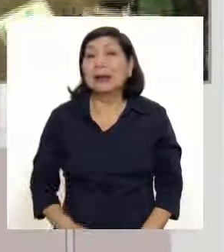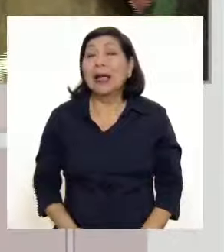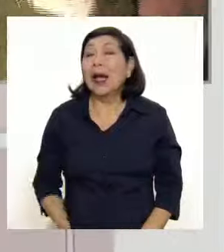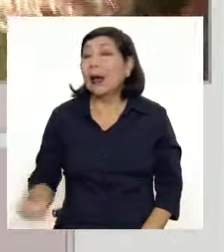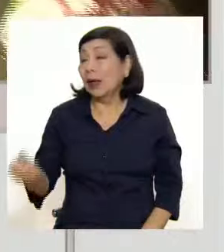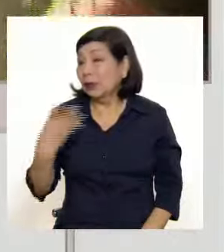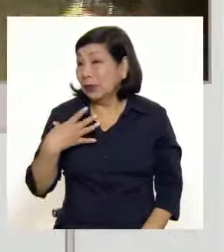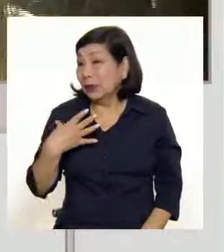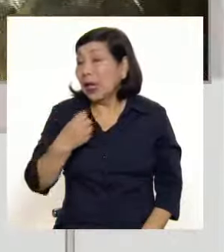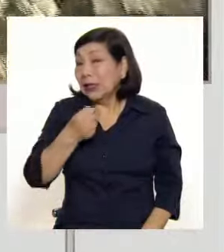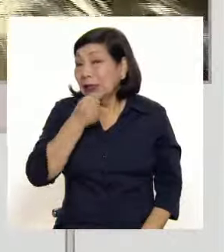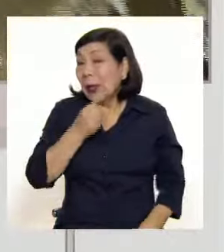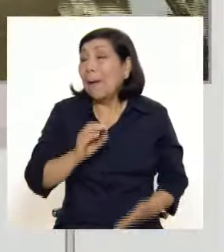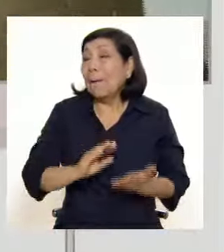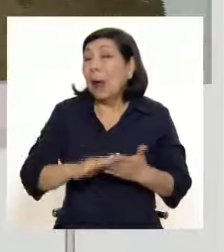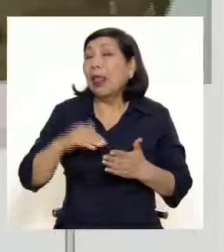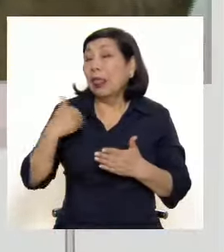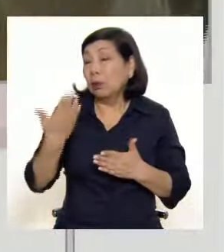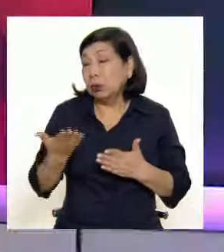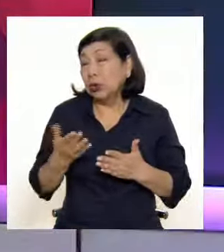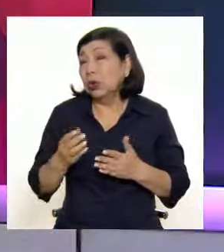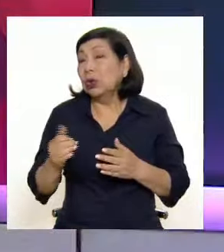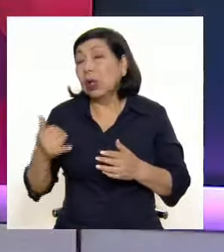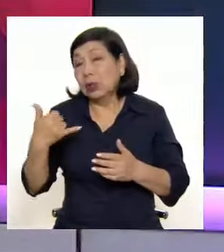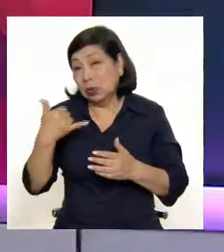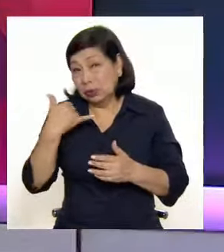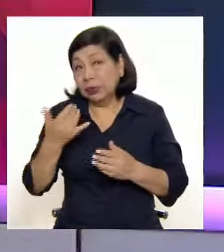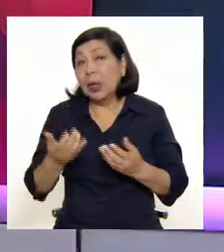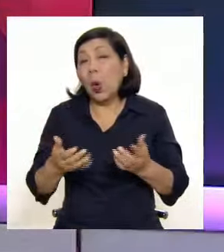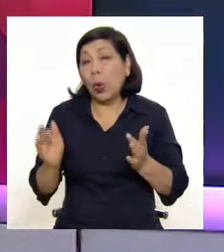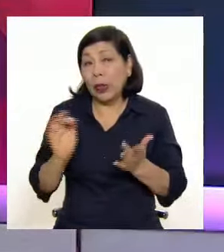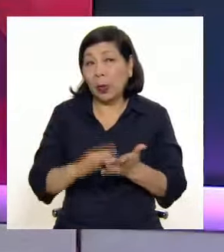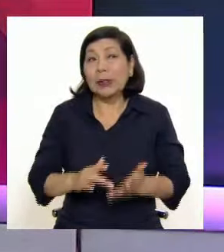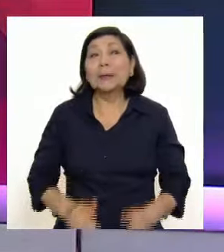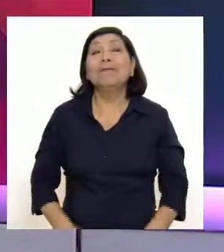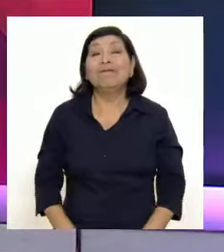Ayatola, por este reporte. Más adelante vamos a seguir comunicándonos contigo. Vamos a continuar.